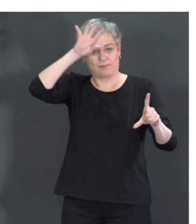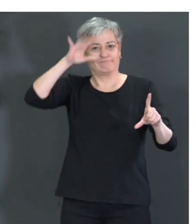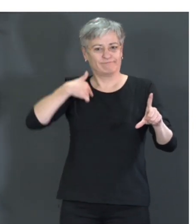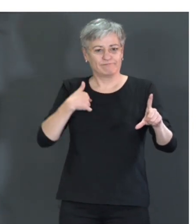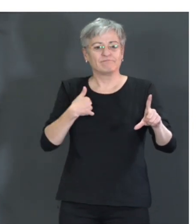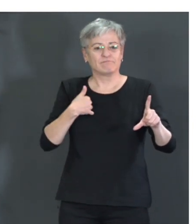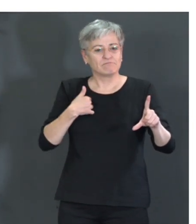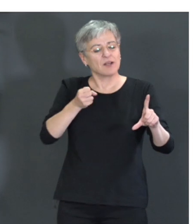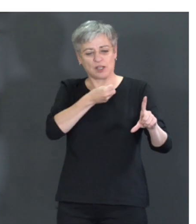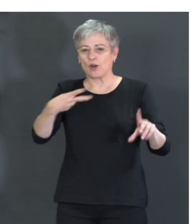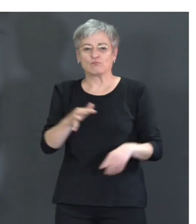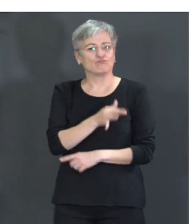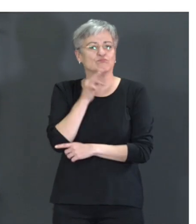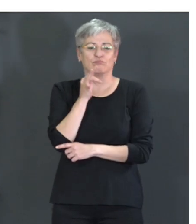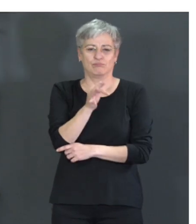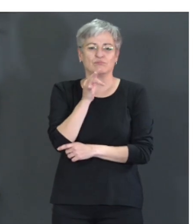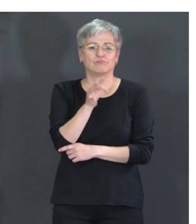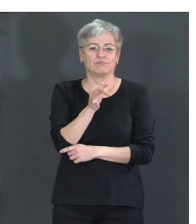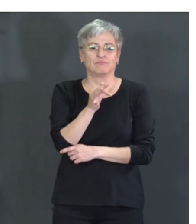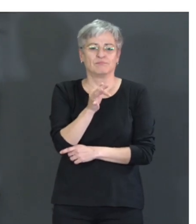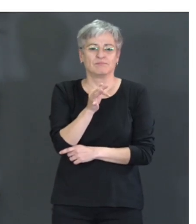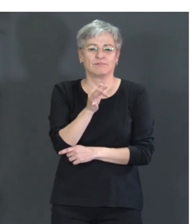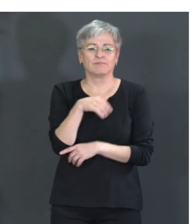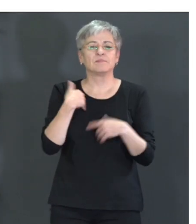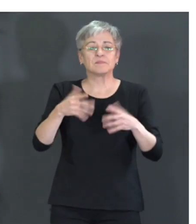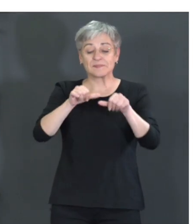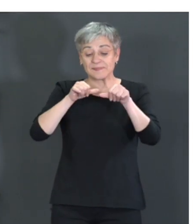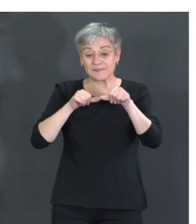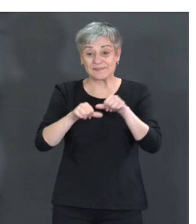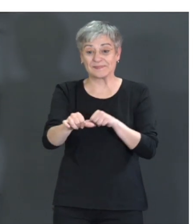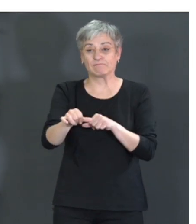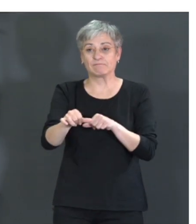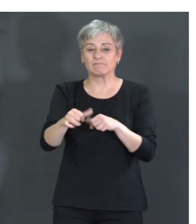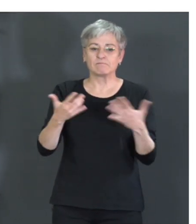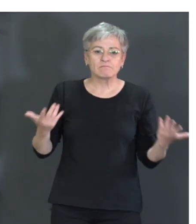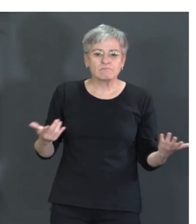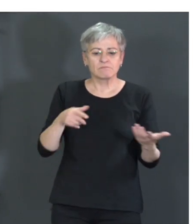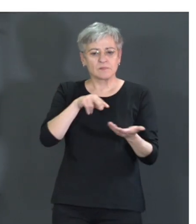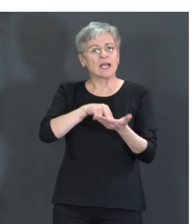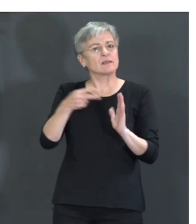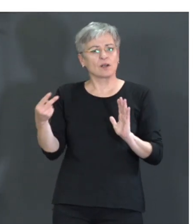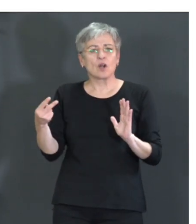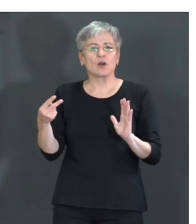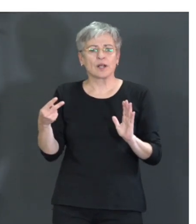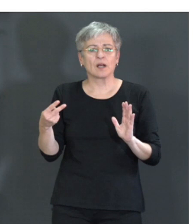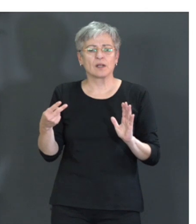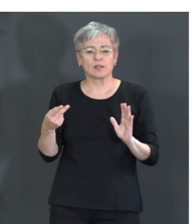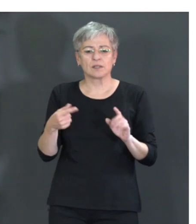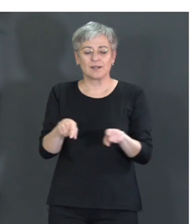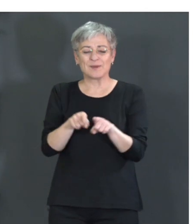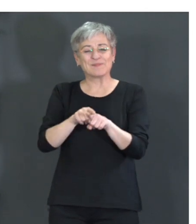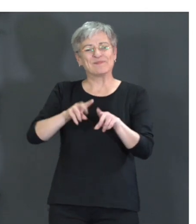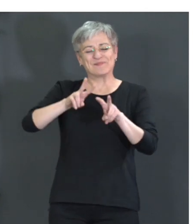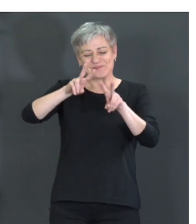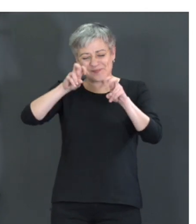fue muy positivo. Entonces, a partir de ahí vimos que este tipo de tecnologías para el tema de la brecha